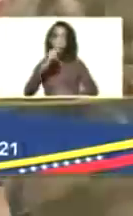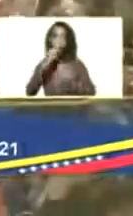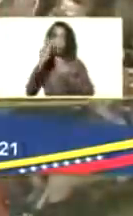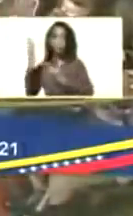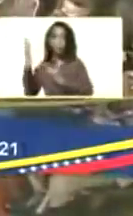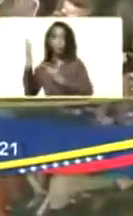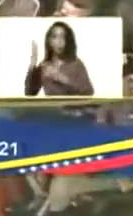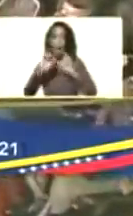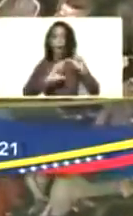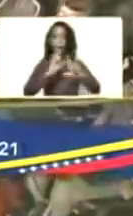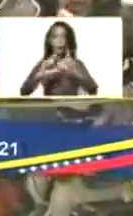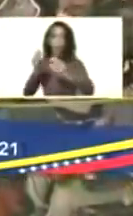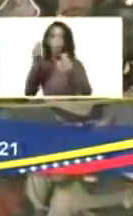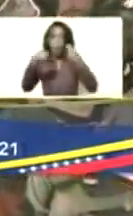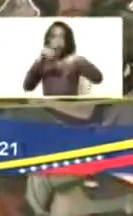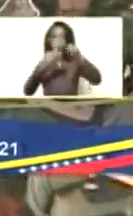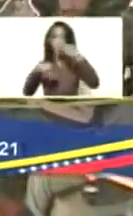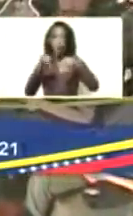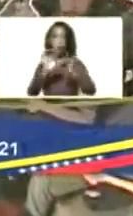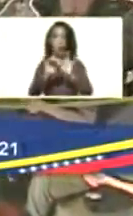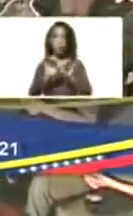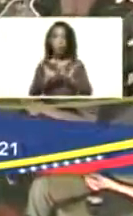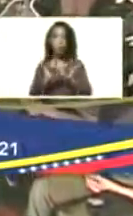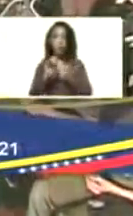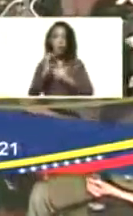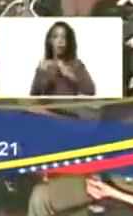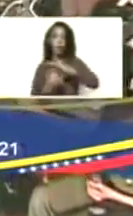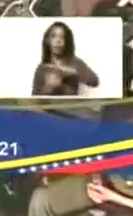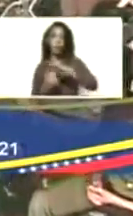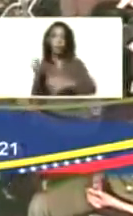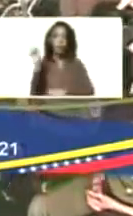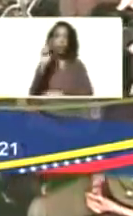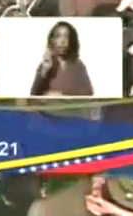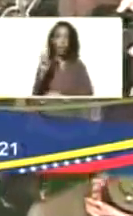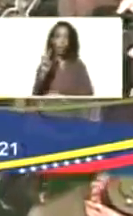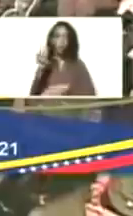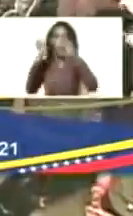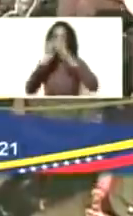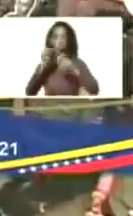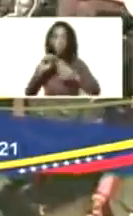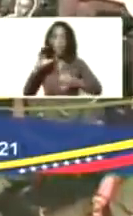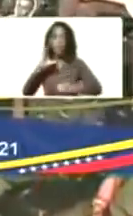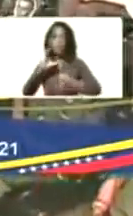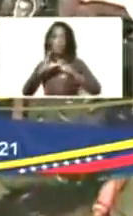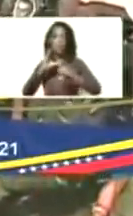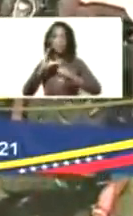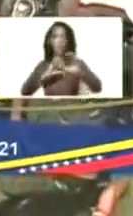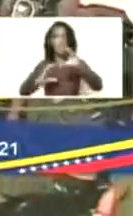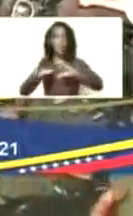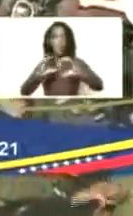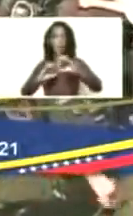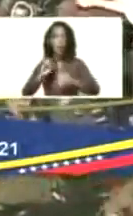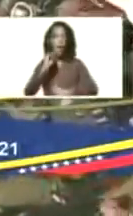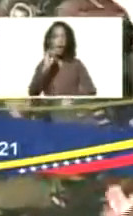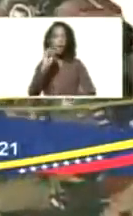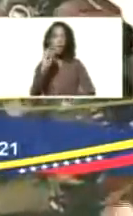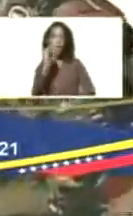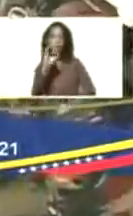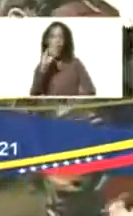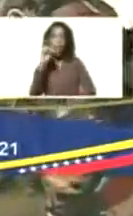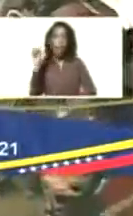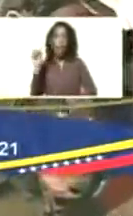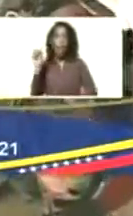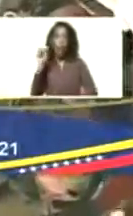Laboratorio de Química Computacional del Instituto Venezolano de Investigaciones Científicas, IBIC, recibe Fernando